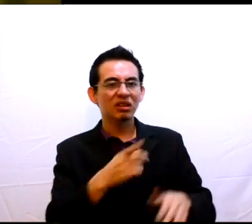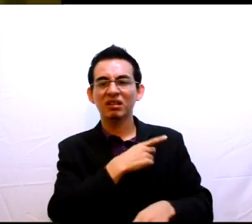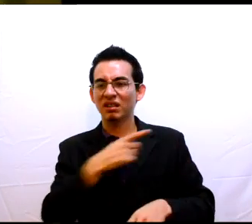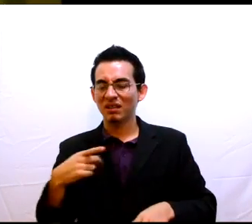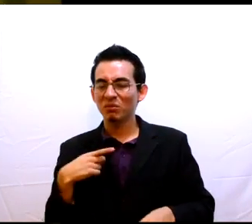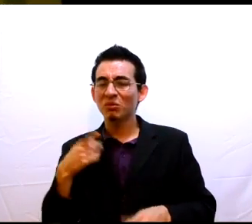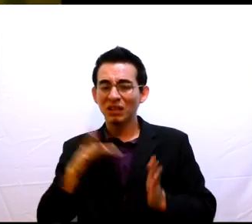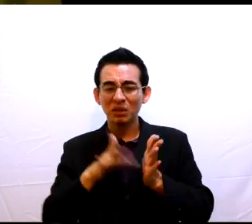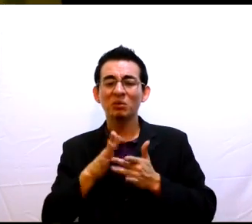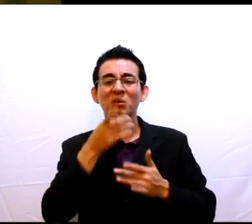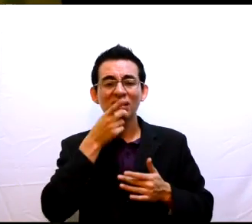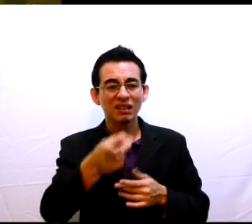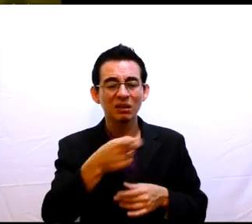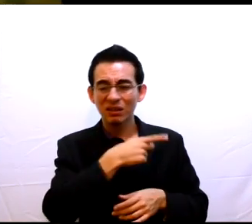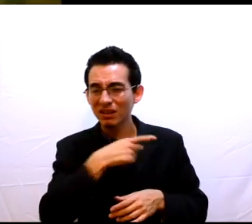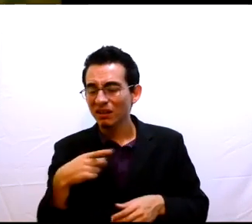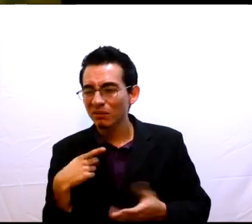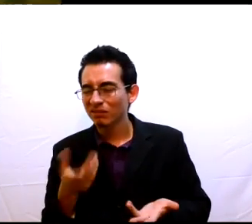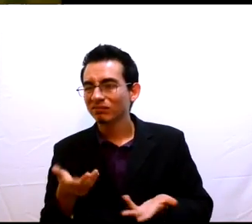inteligentes sabios